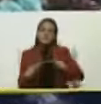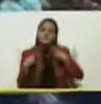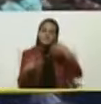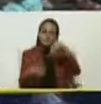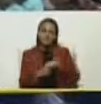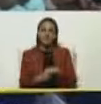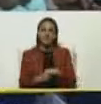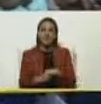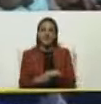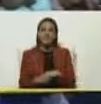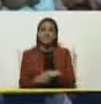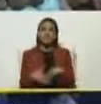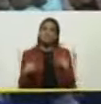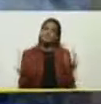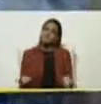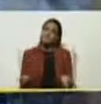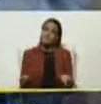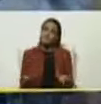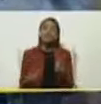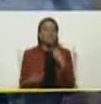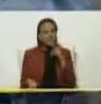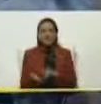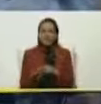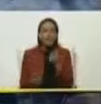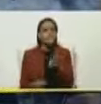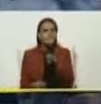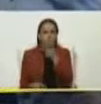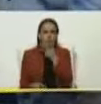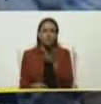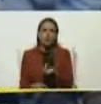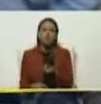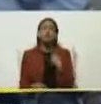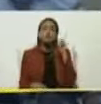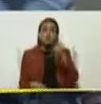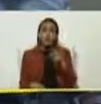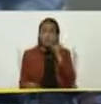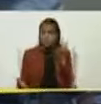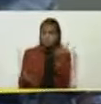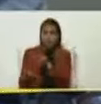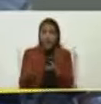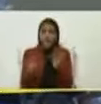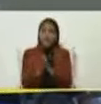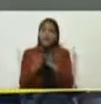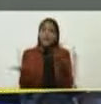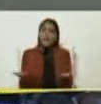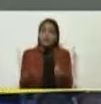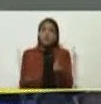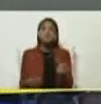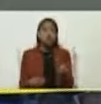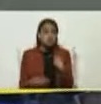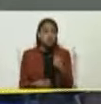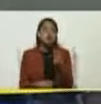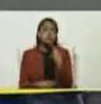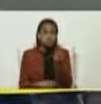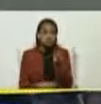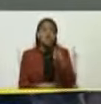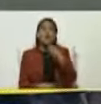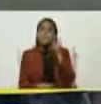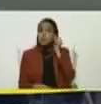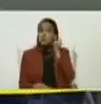Así que es muy hermoso. También he leído el libro, se lo recomiendo, que hizo esta